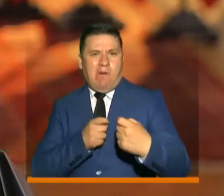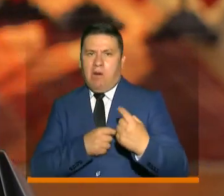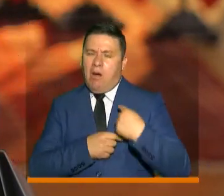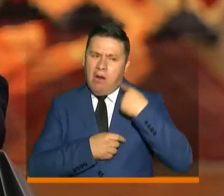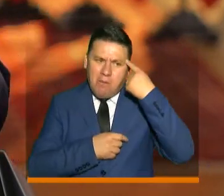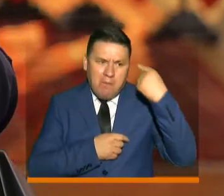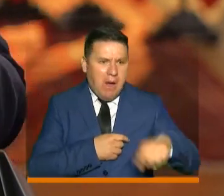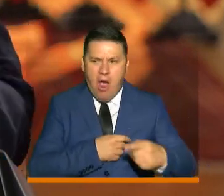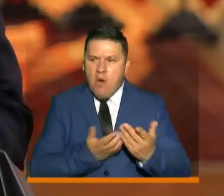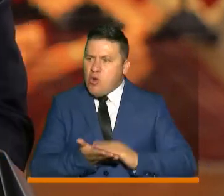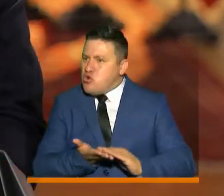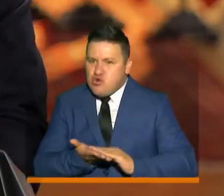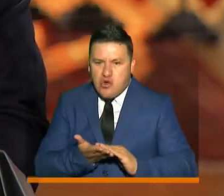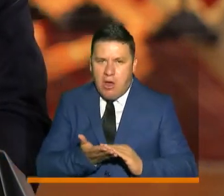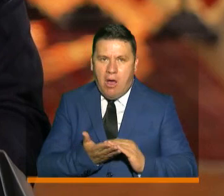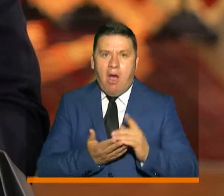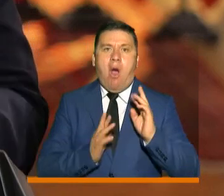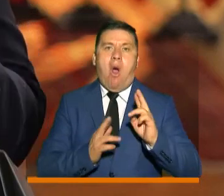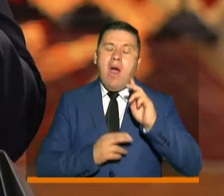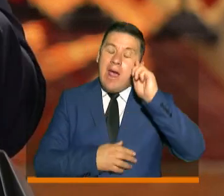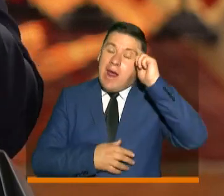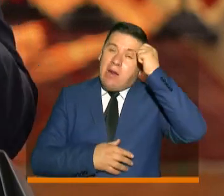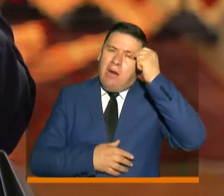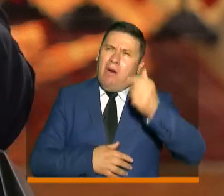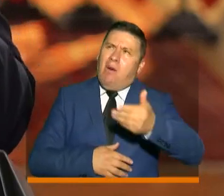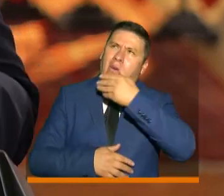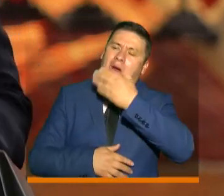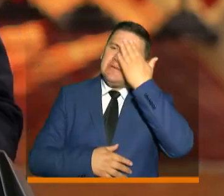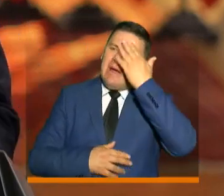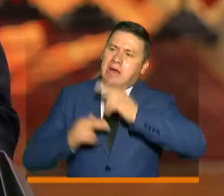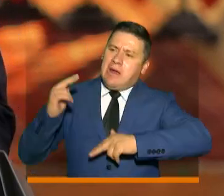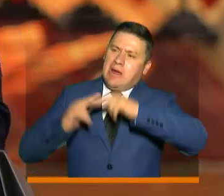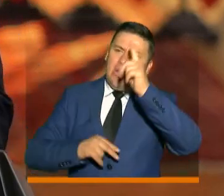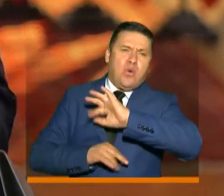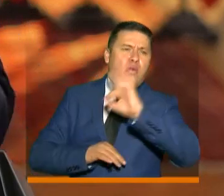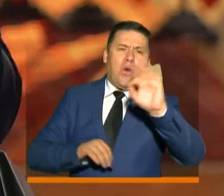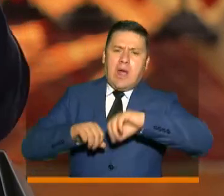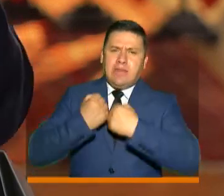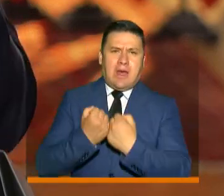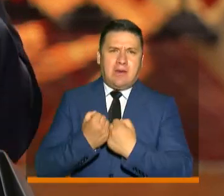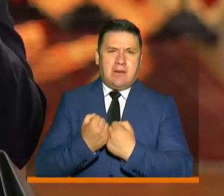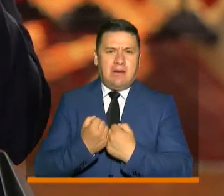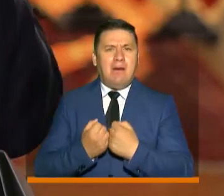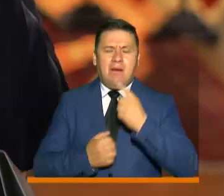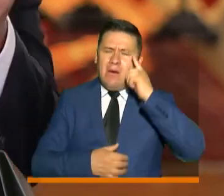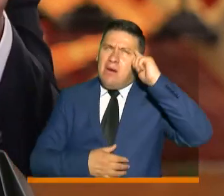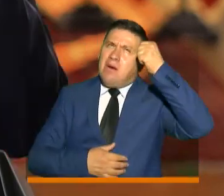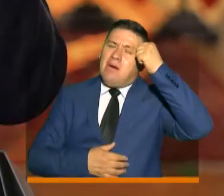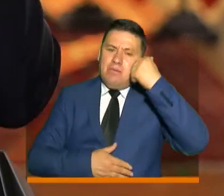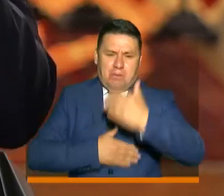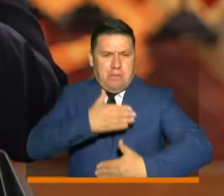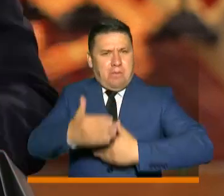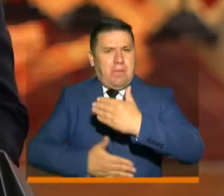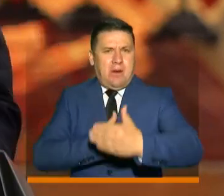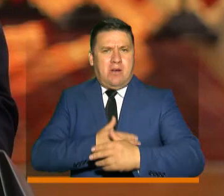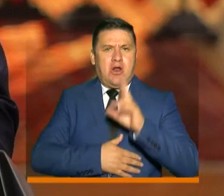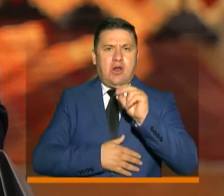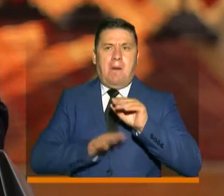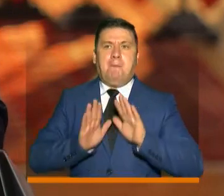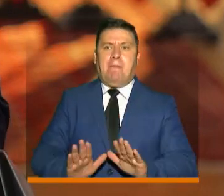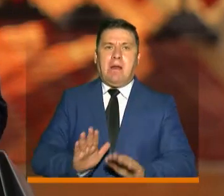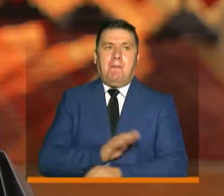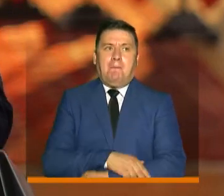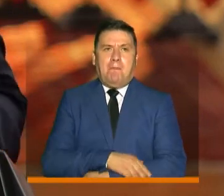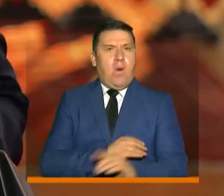a que seamos recordados por saber construir y nunca destruir a que seamos recordados por avanzar y no por parar